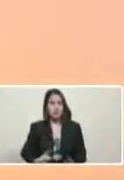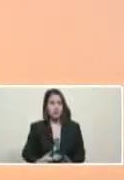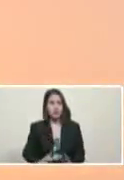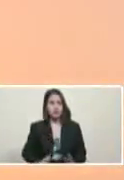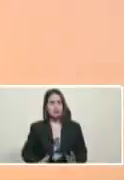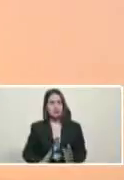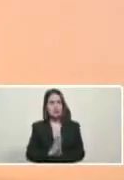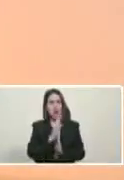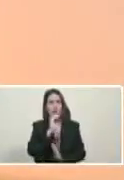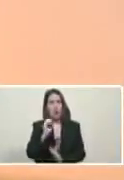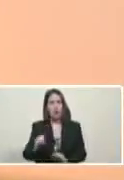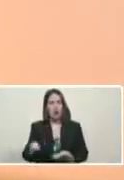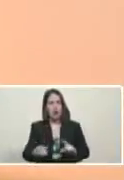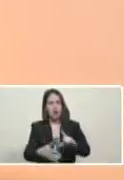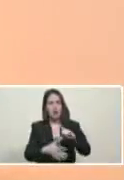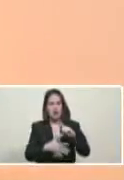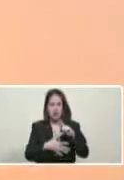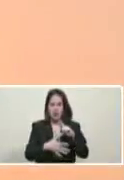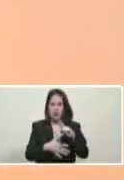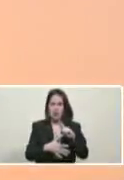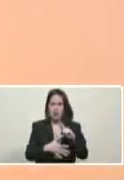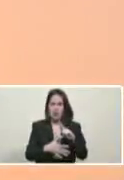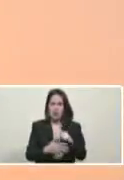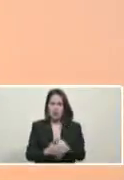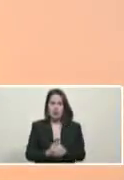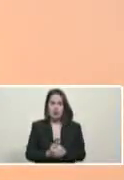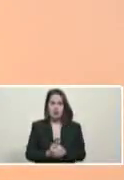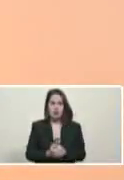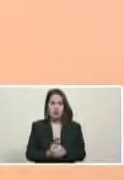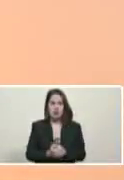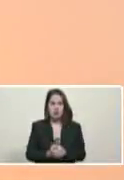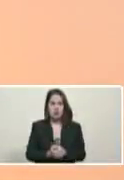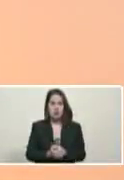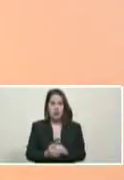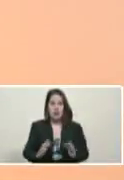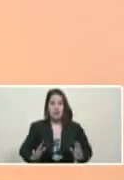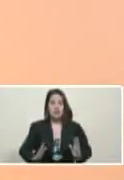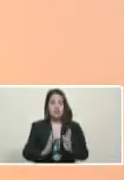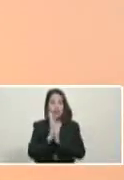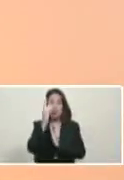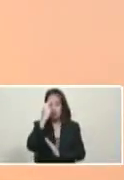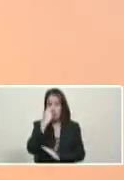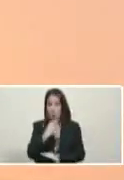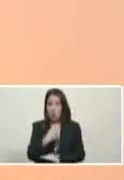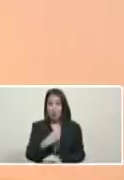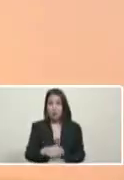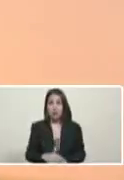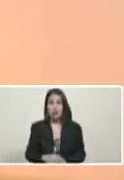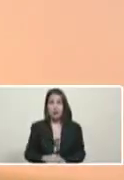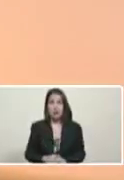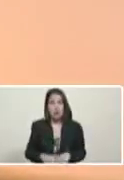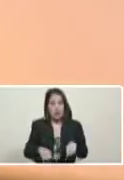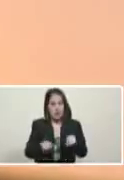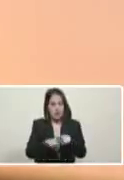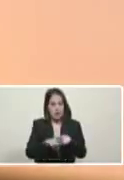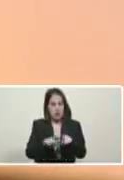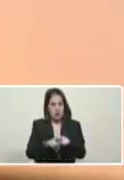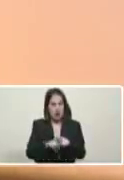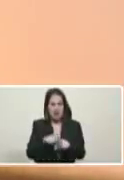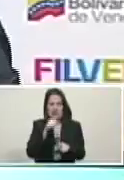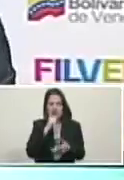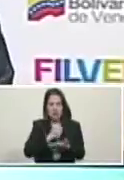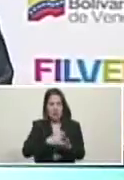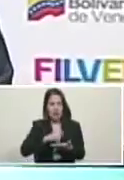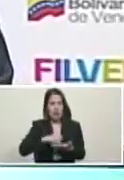Américas, San Romero de América, el santo de los pobres. Editorial Manuel